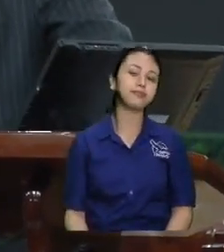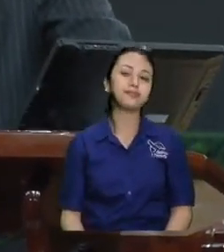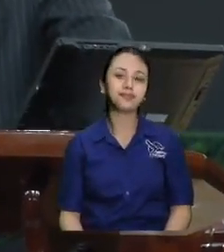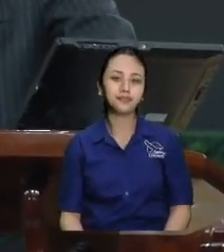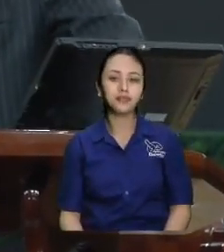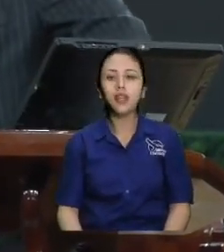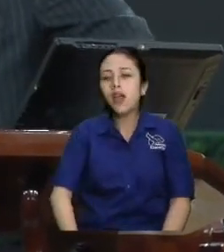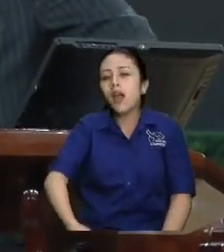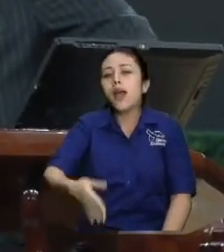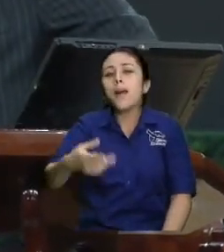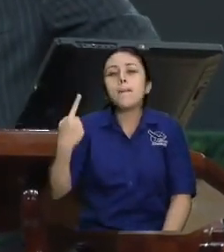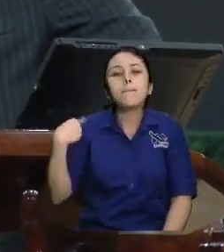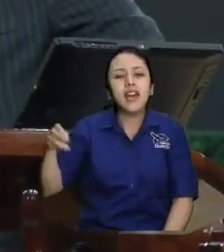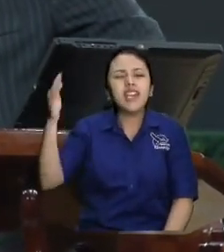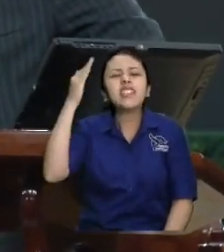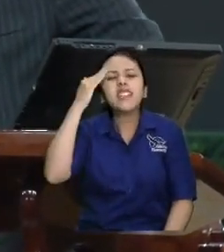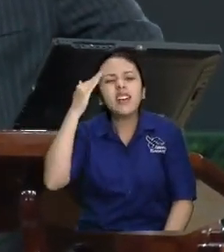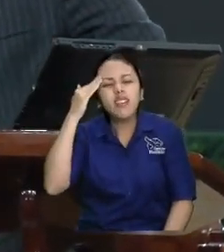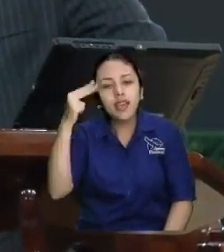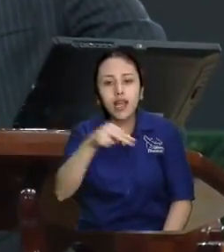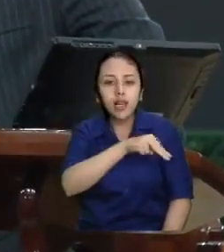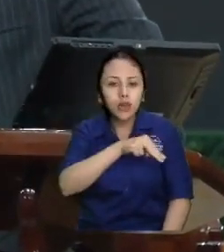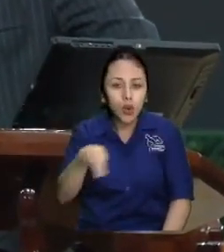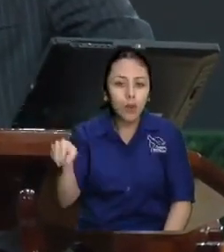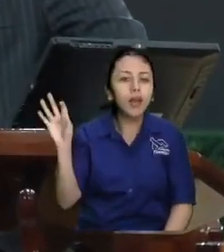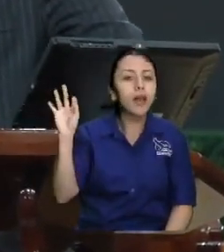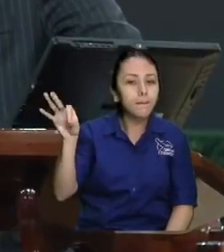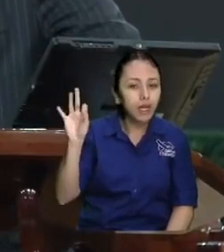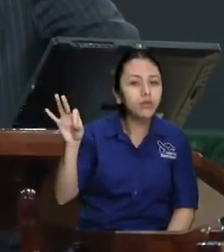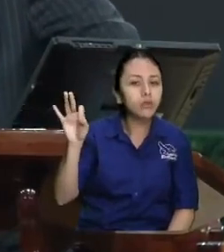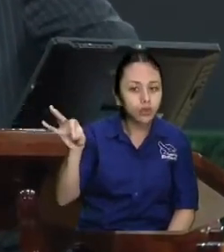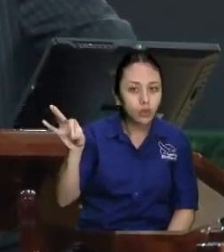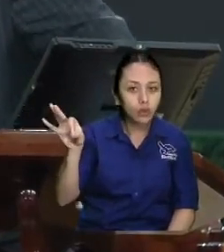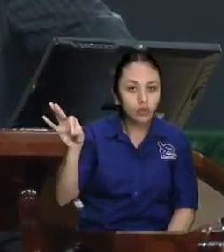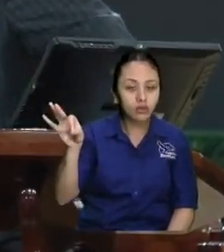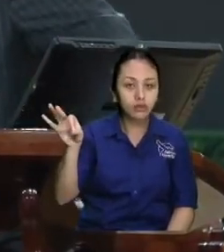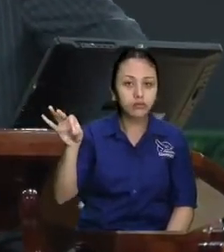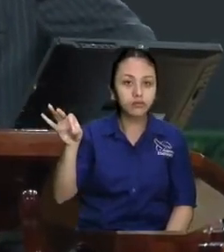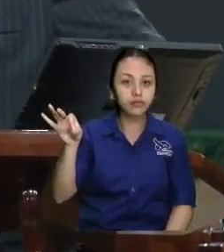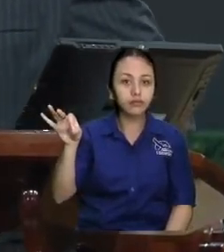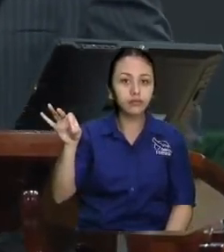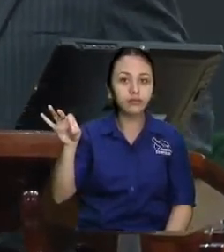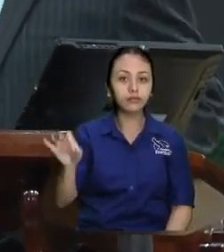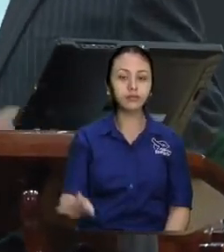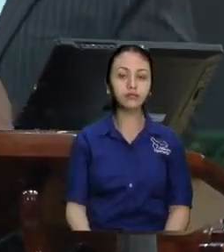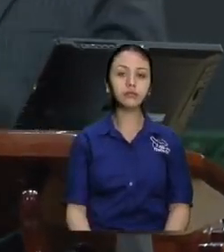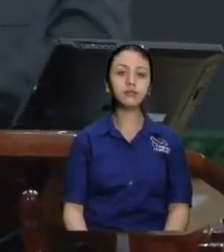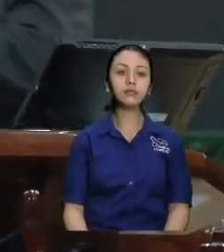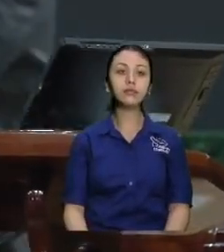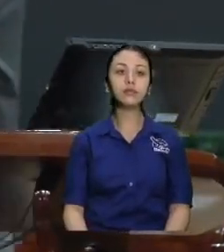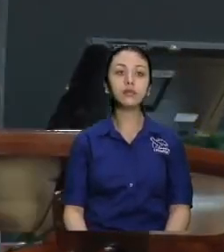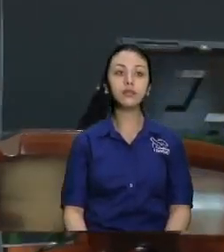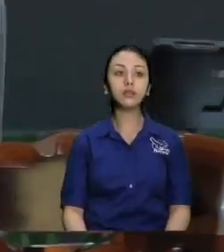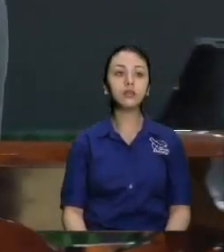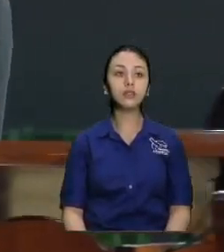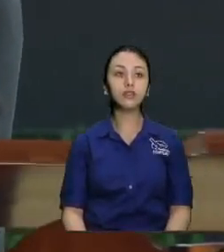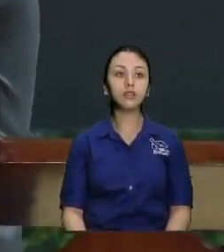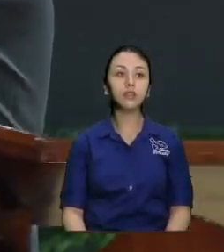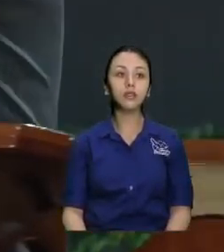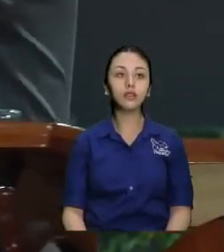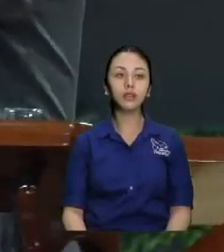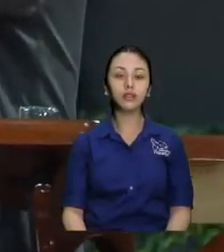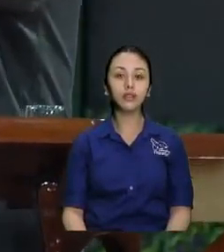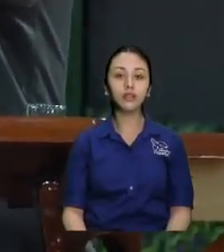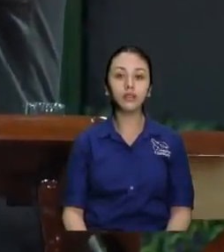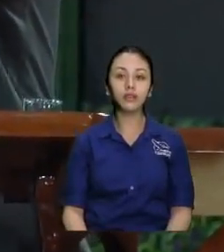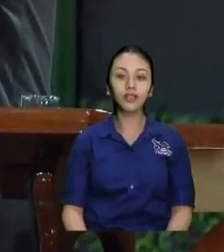llama el pastor? Para que miren que no me lo estoy cuenteando, ni es algo que yo me lo... ¿cómo? Ahí, desde ahora en adelante pasa a